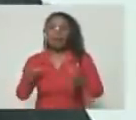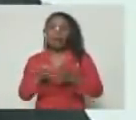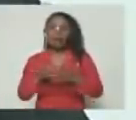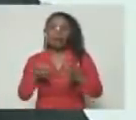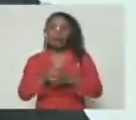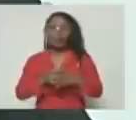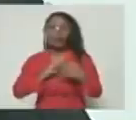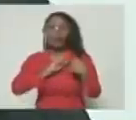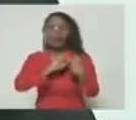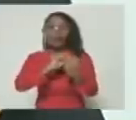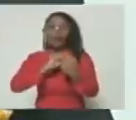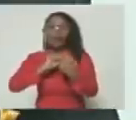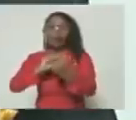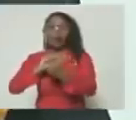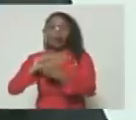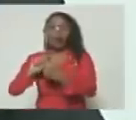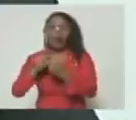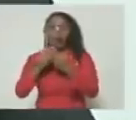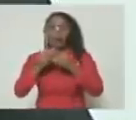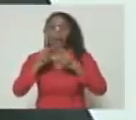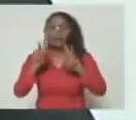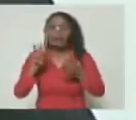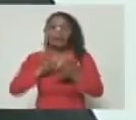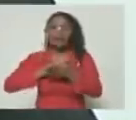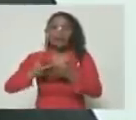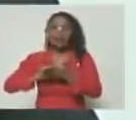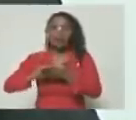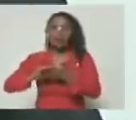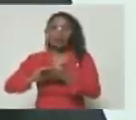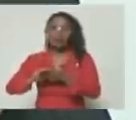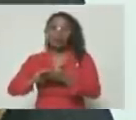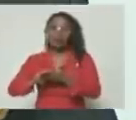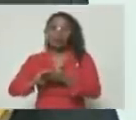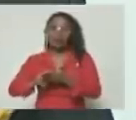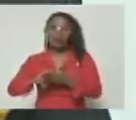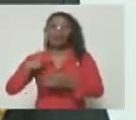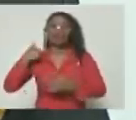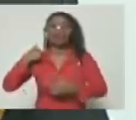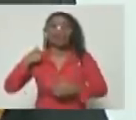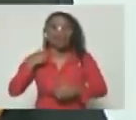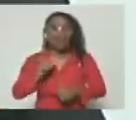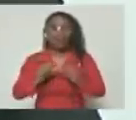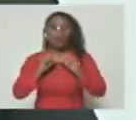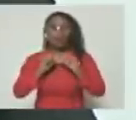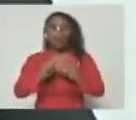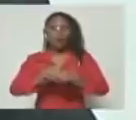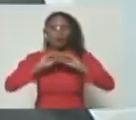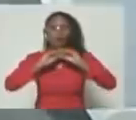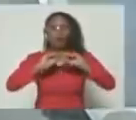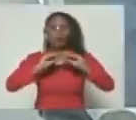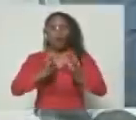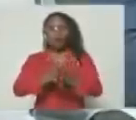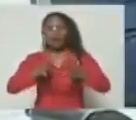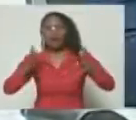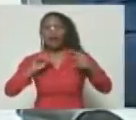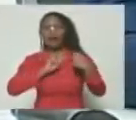de Diálogo, Paz y Reconciliación tiene que seguir llamando a un gran diálogo, tiene